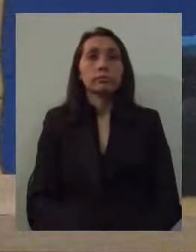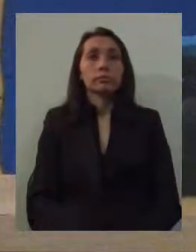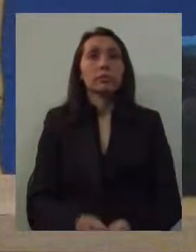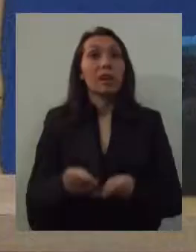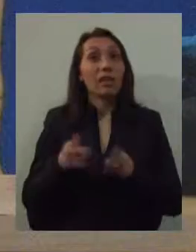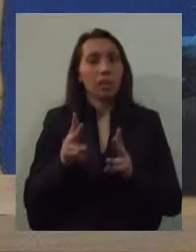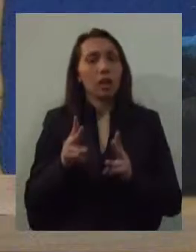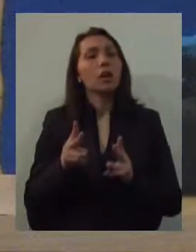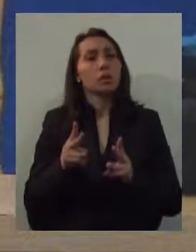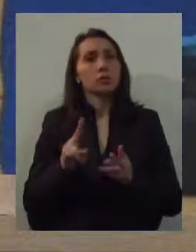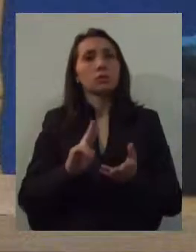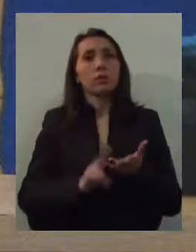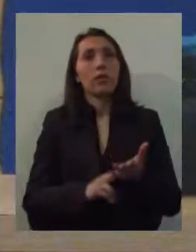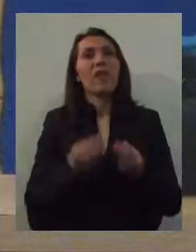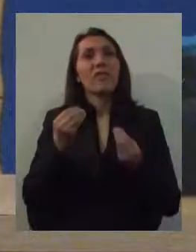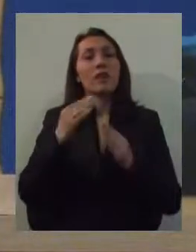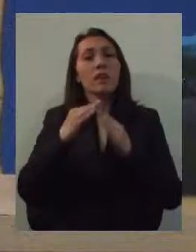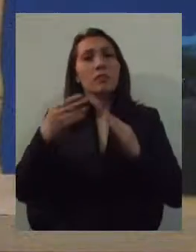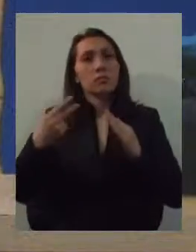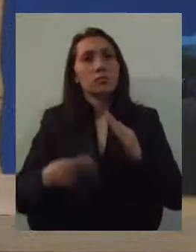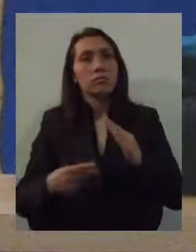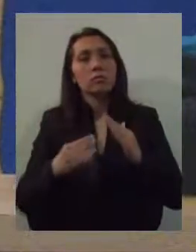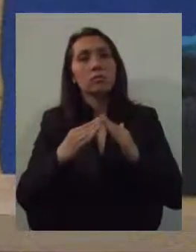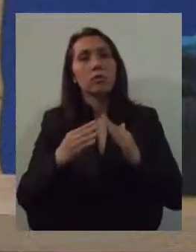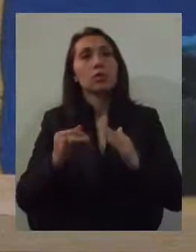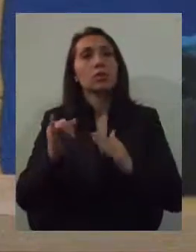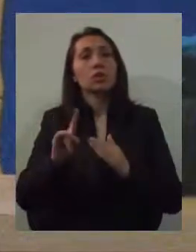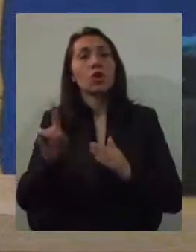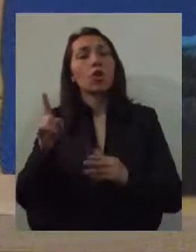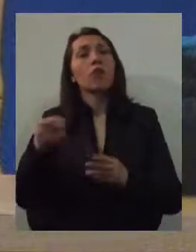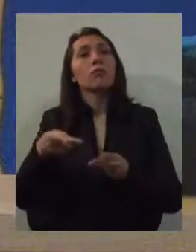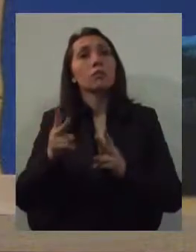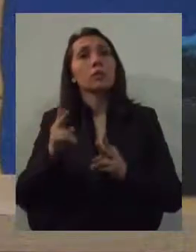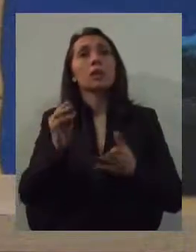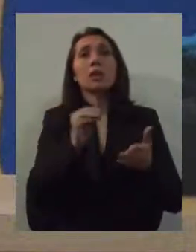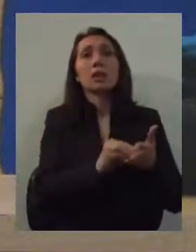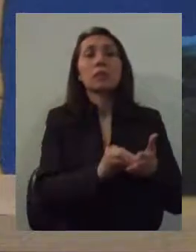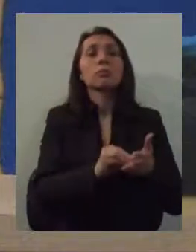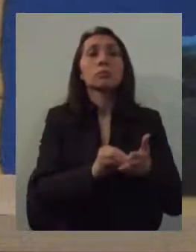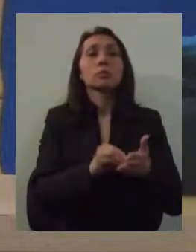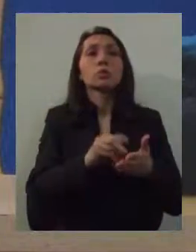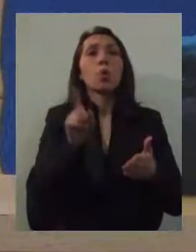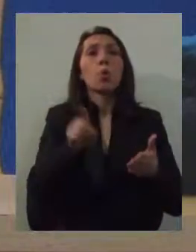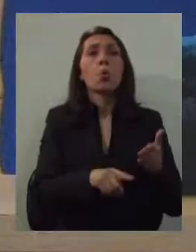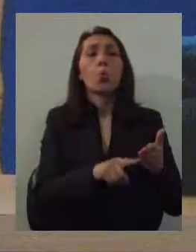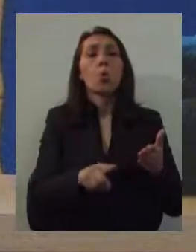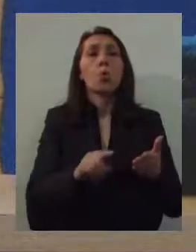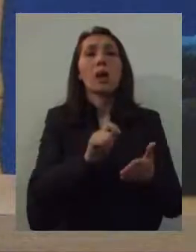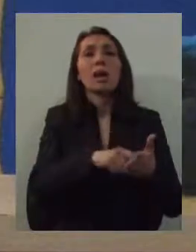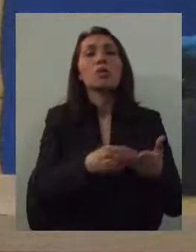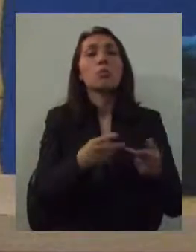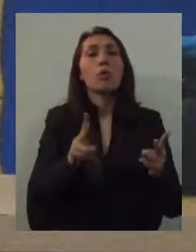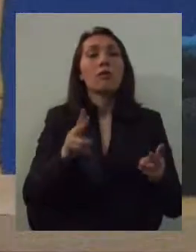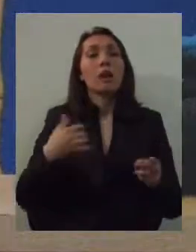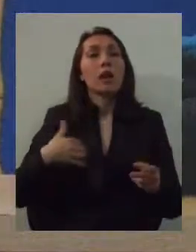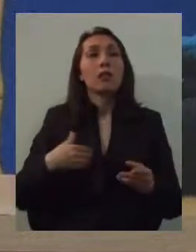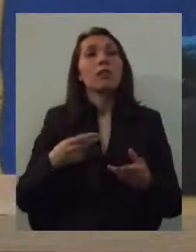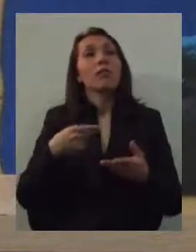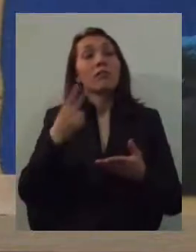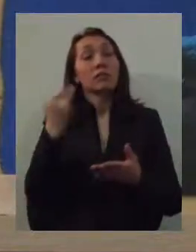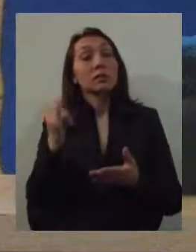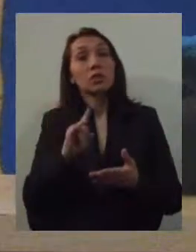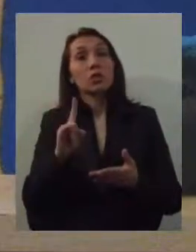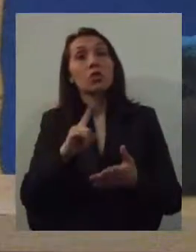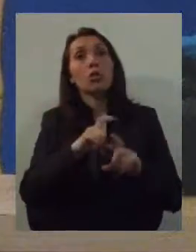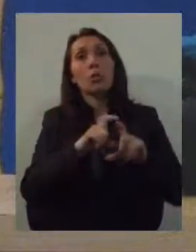Derechos reales sobre bienes inmuebles citados en el país, validez o nulidad de inscripciones practicadas en un registro público argentino, validez o nulidad de